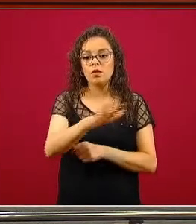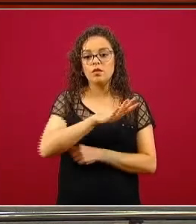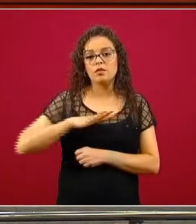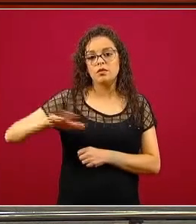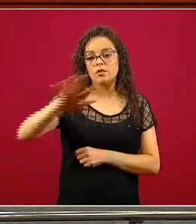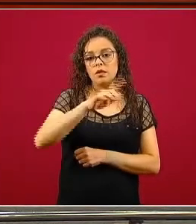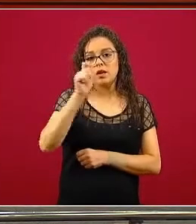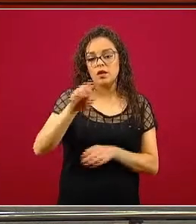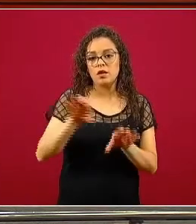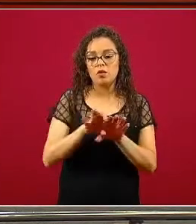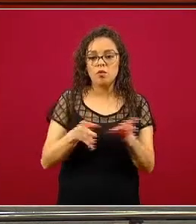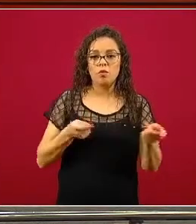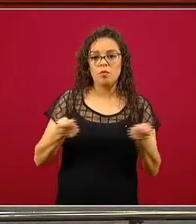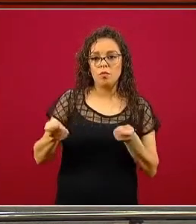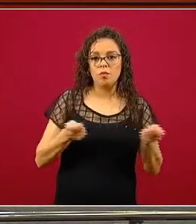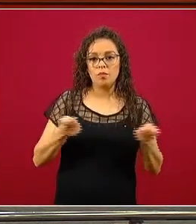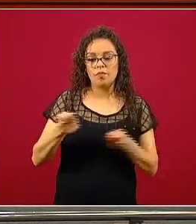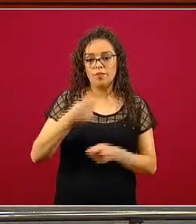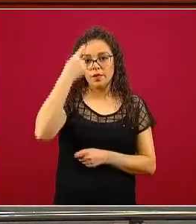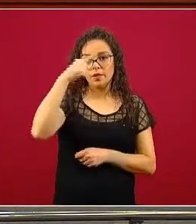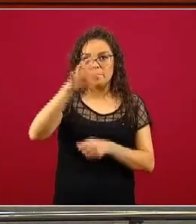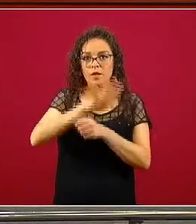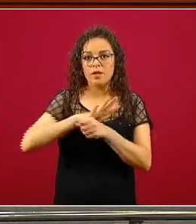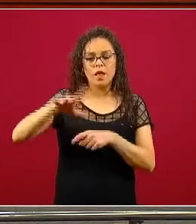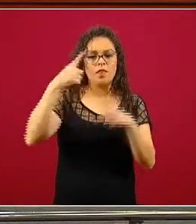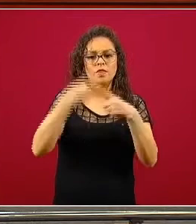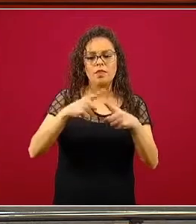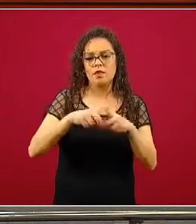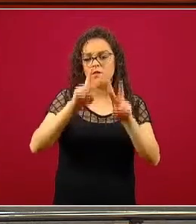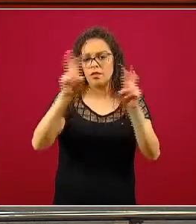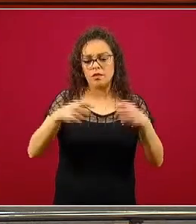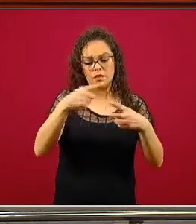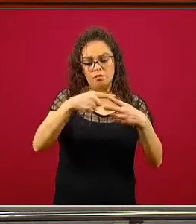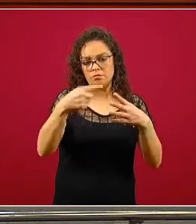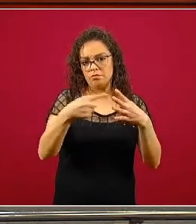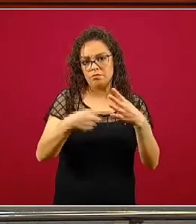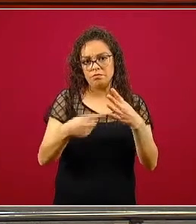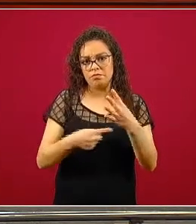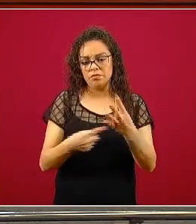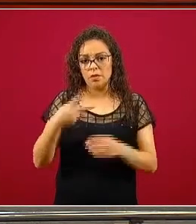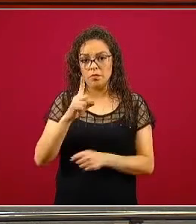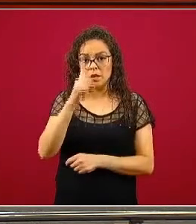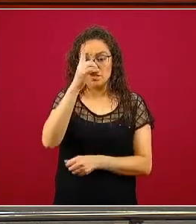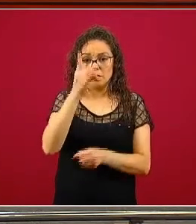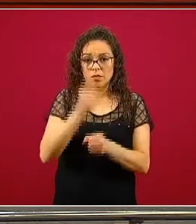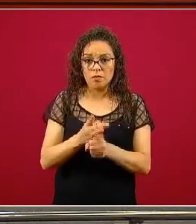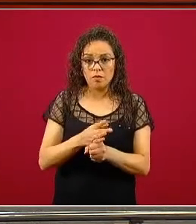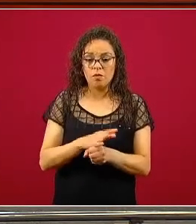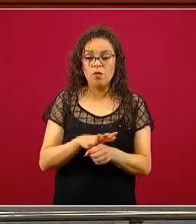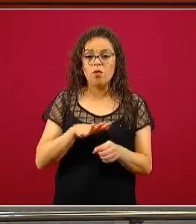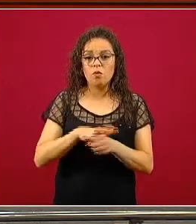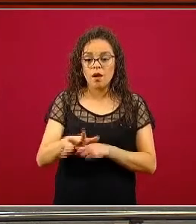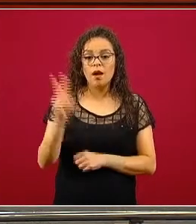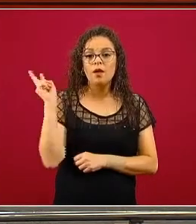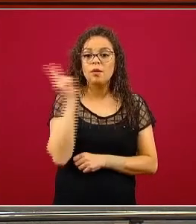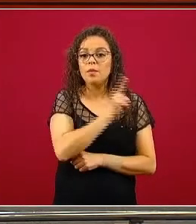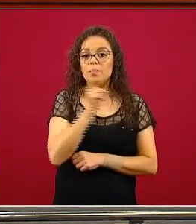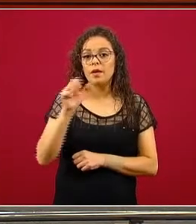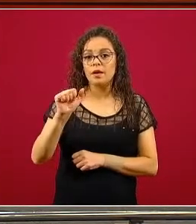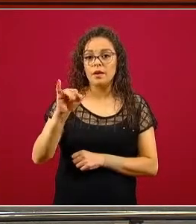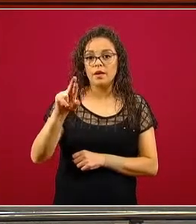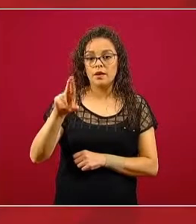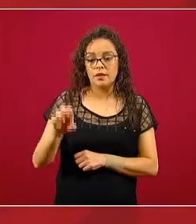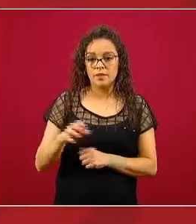regulación ambiental de múltiples temas, pero en particular del aire. y el doctor Víctor Manuel